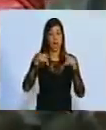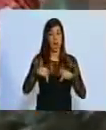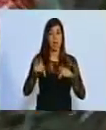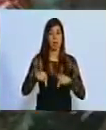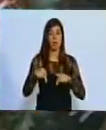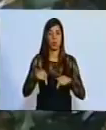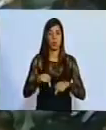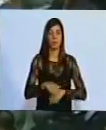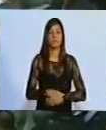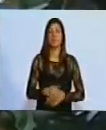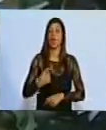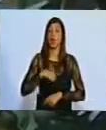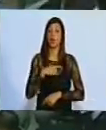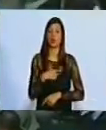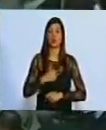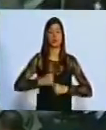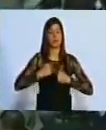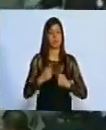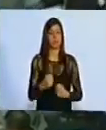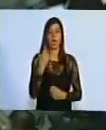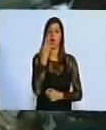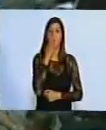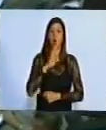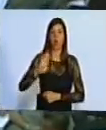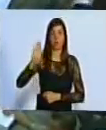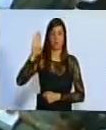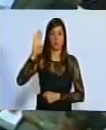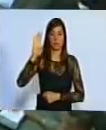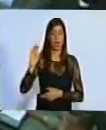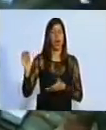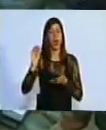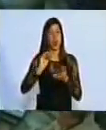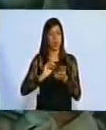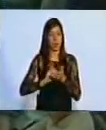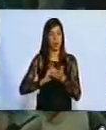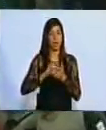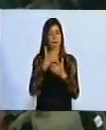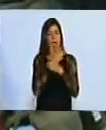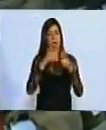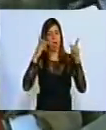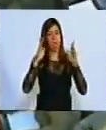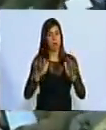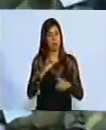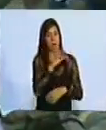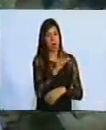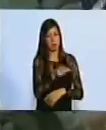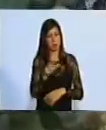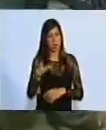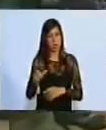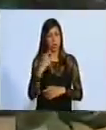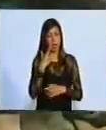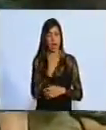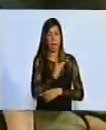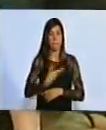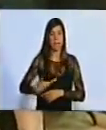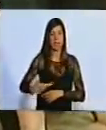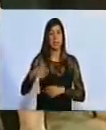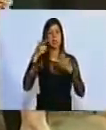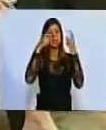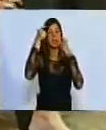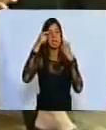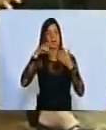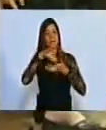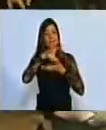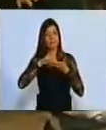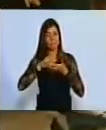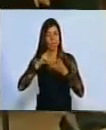hoy, nosotros debemos reafirmar el compromiso con nuestros libertadores, con nuestro presidente eterno Hugo Chávez